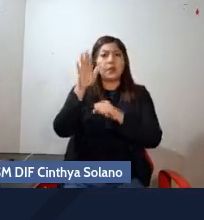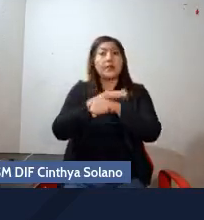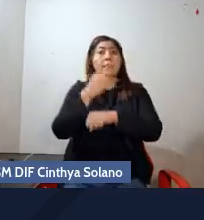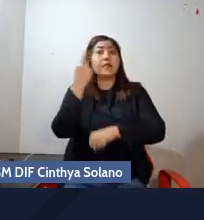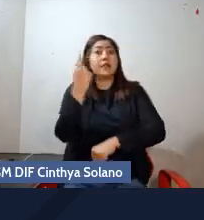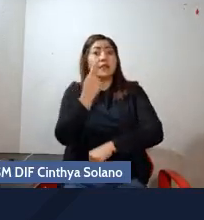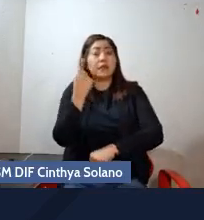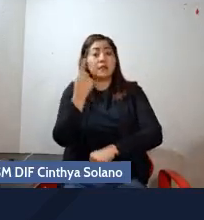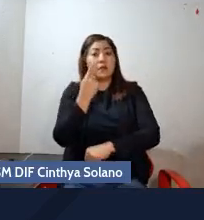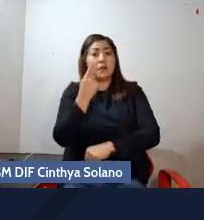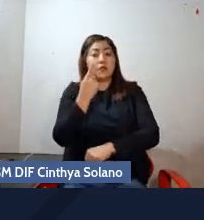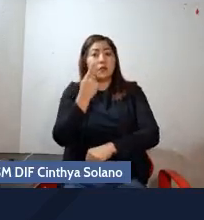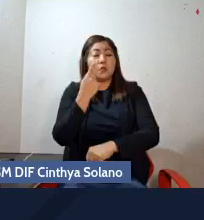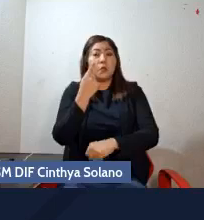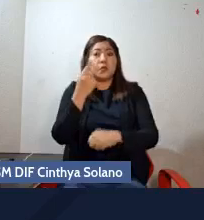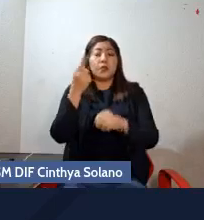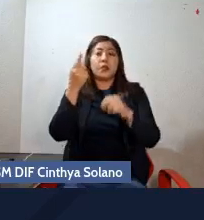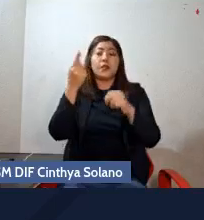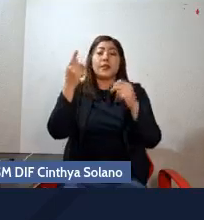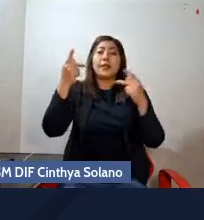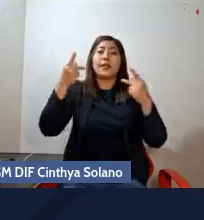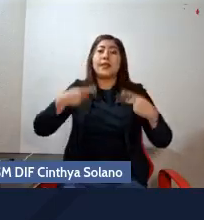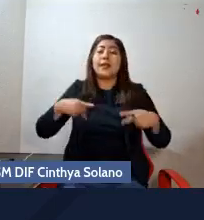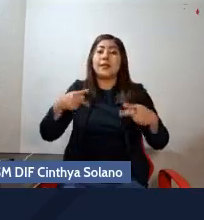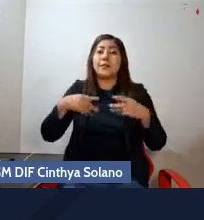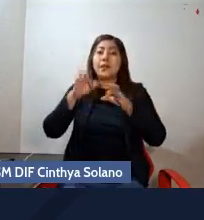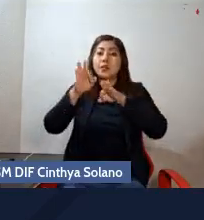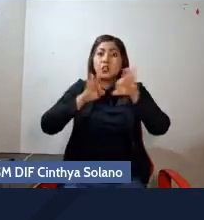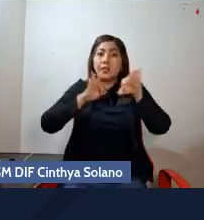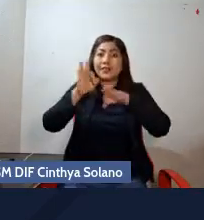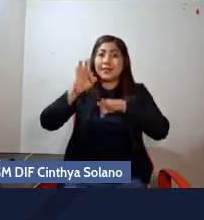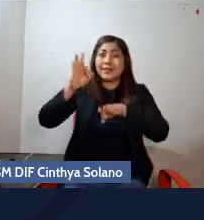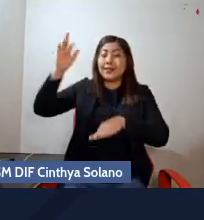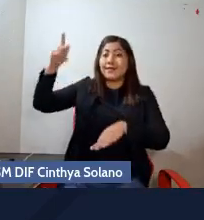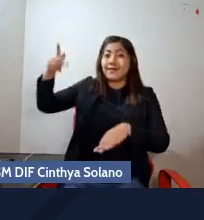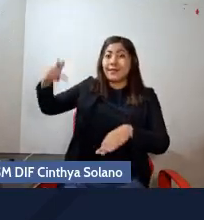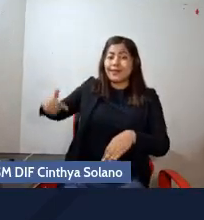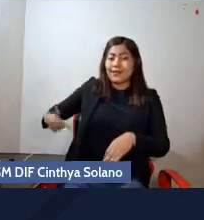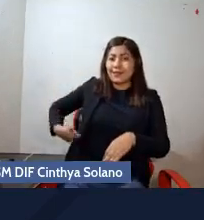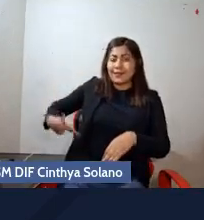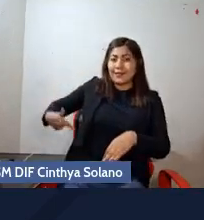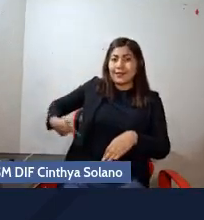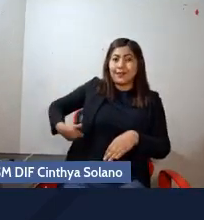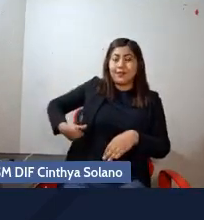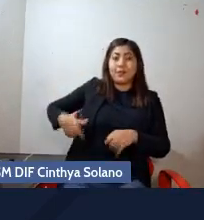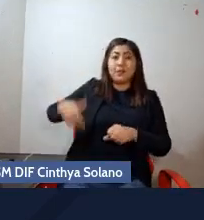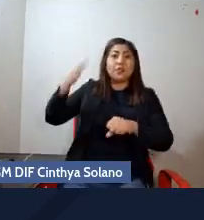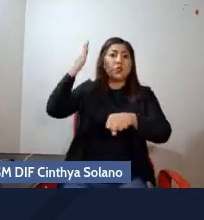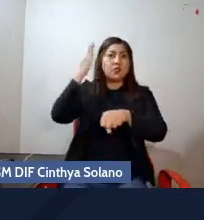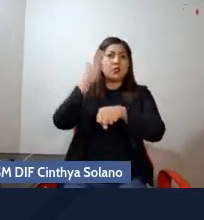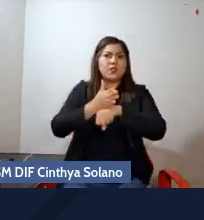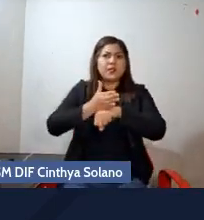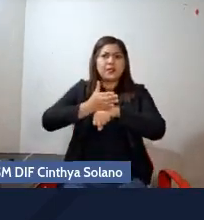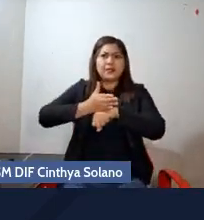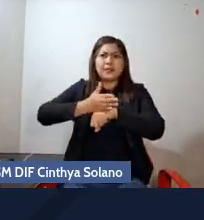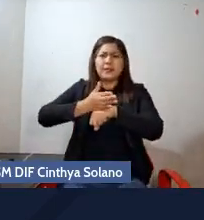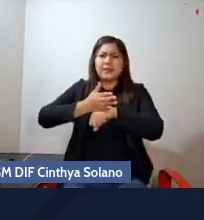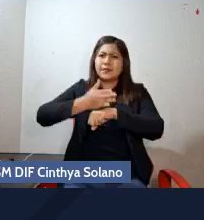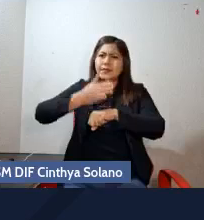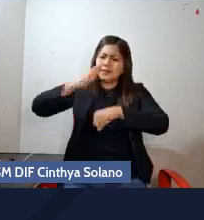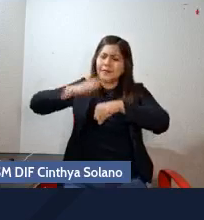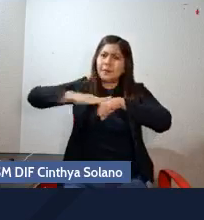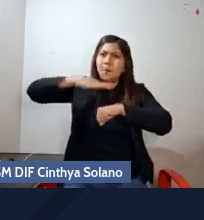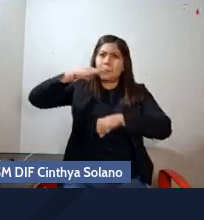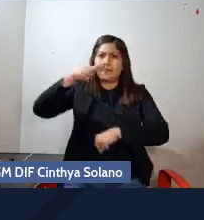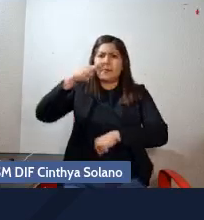tenemos más obligaciones que la ciudadanía de a pie. Es nuestra obligación acatar en todo momento todas las